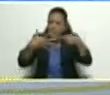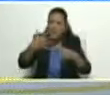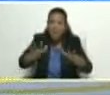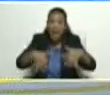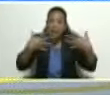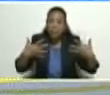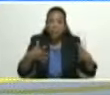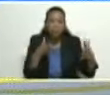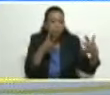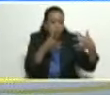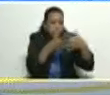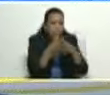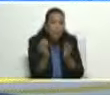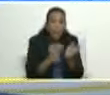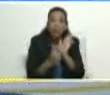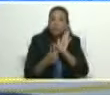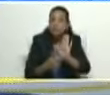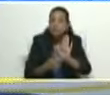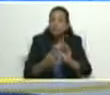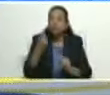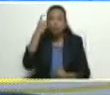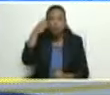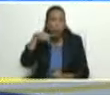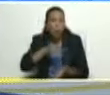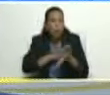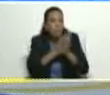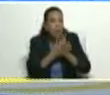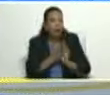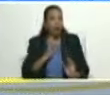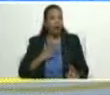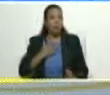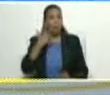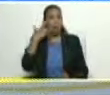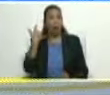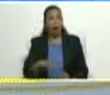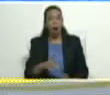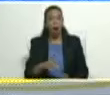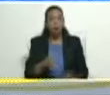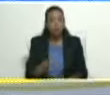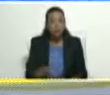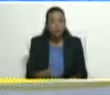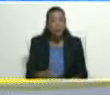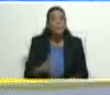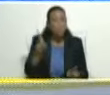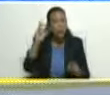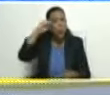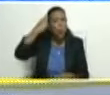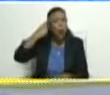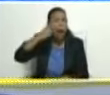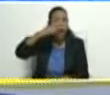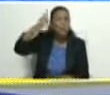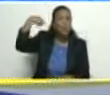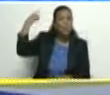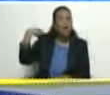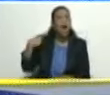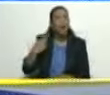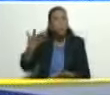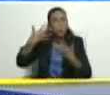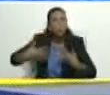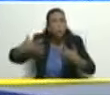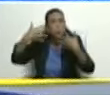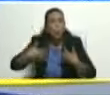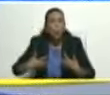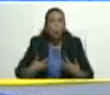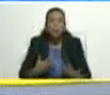exposición, que una vez que usted el año pasado dio la orientación y personalmente se colocó